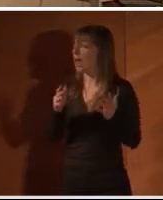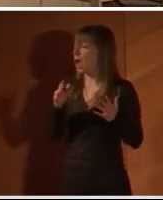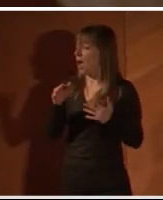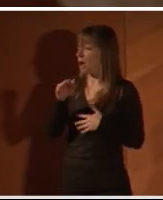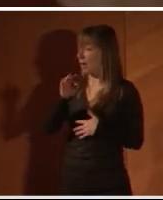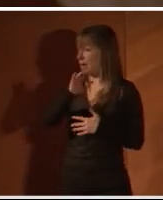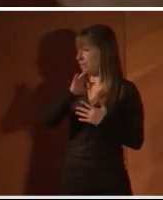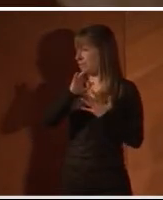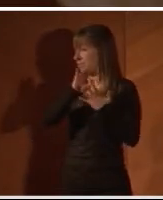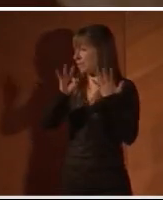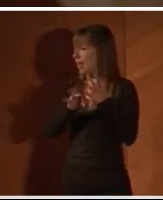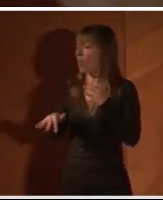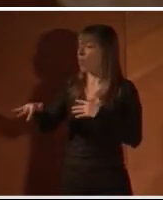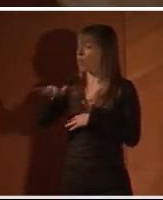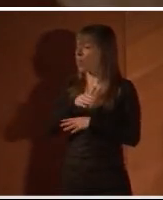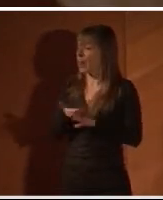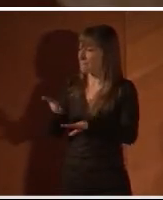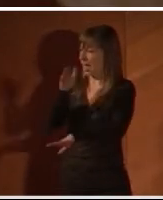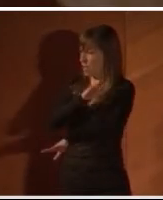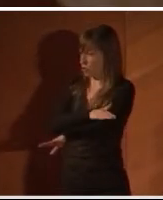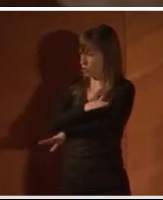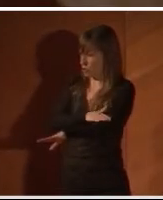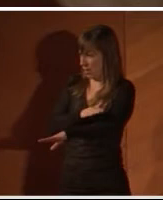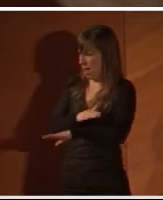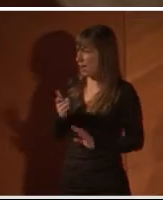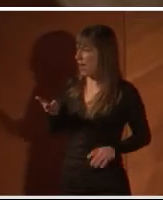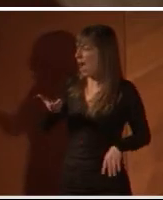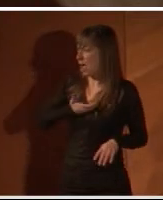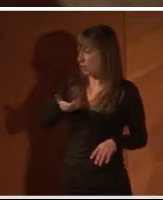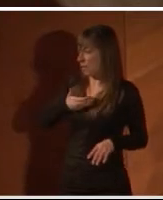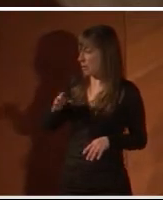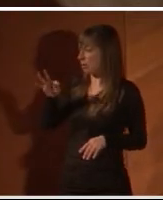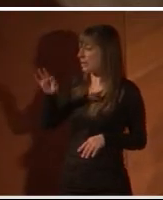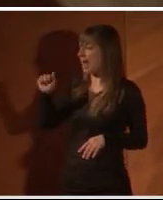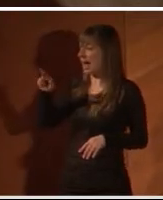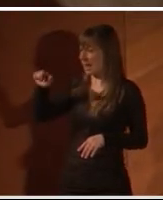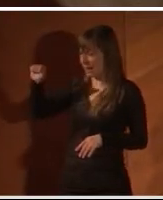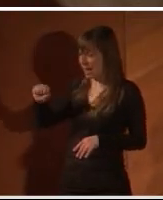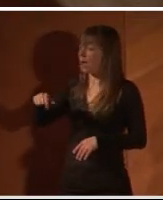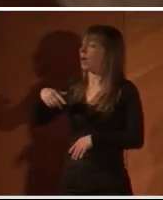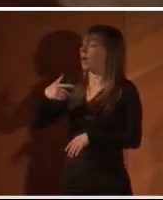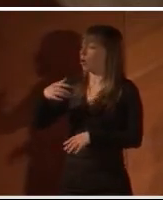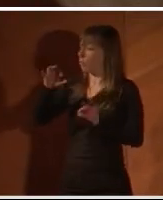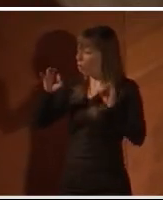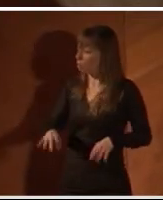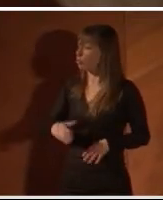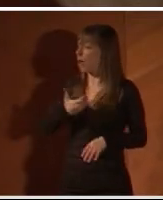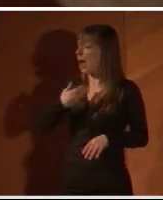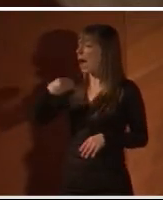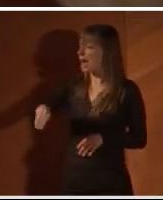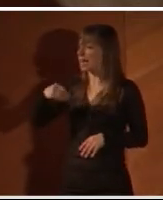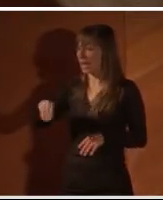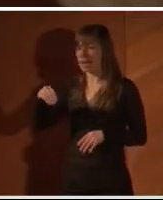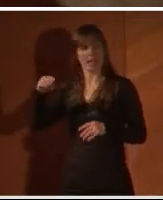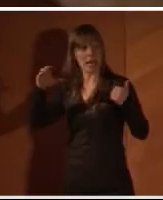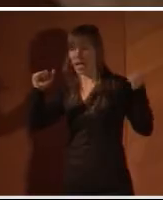nos vamos a Mallorca, el Ayuntamiento de Calvia. Interviene Fernando Alcaraz, teniente de alcalde de Participación y